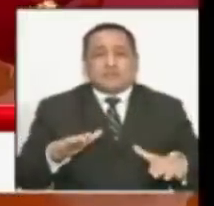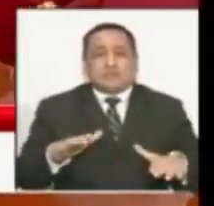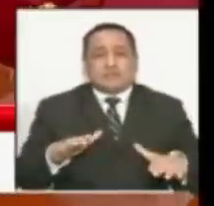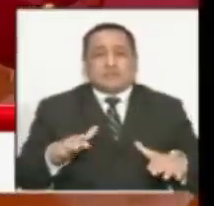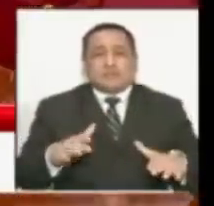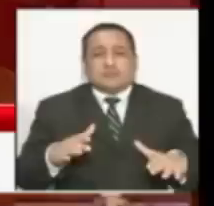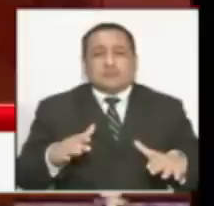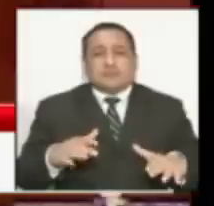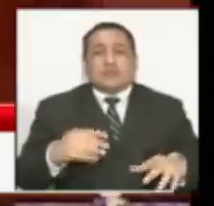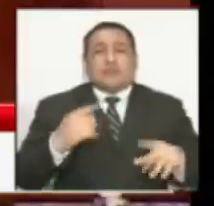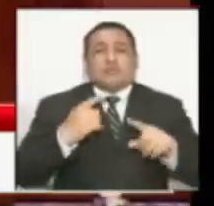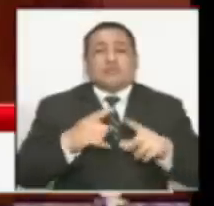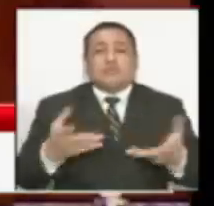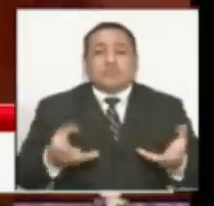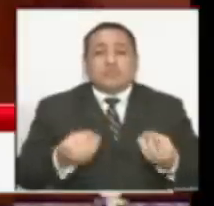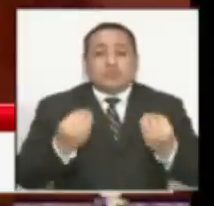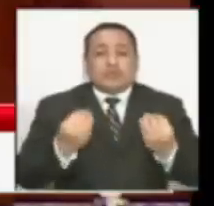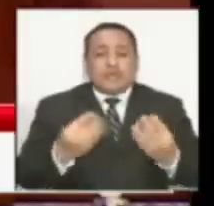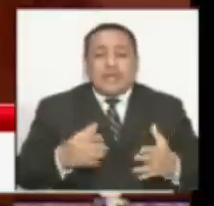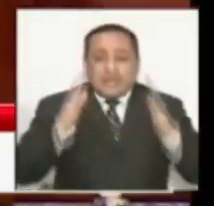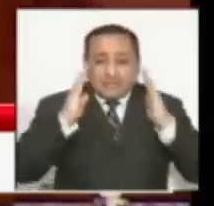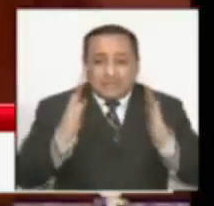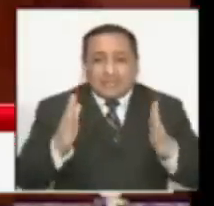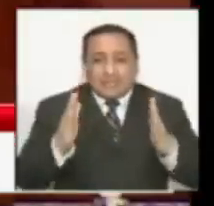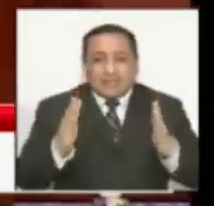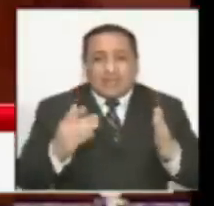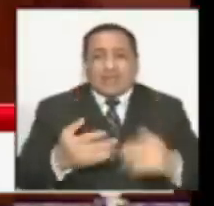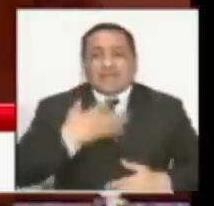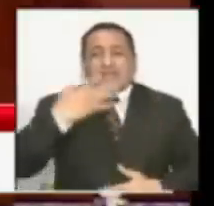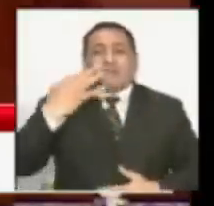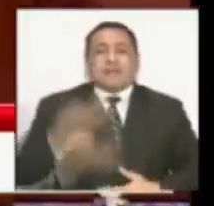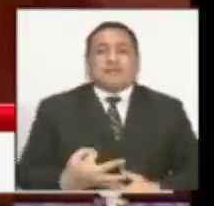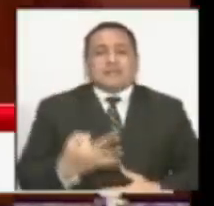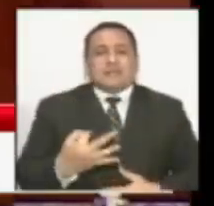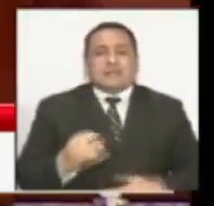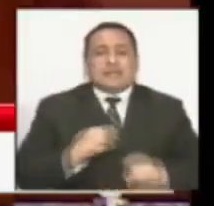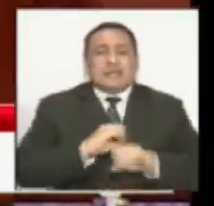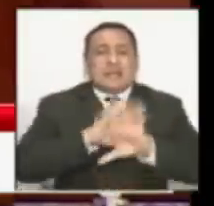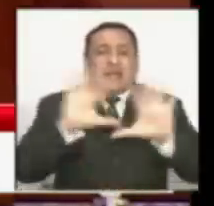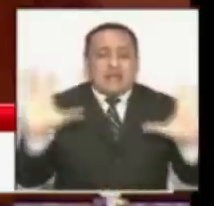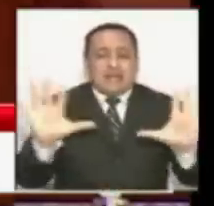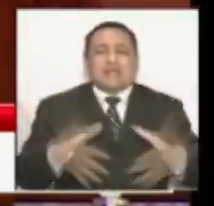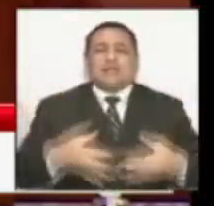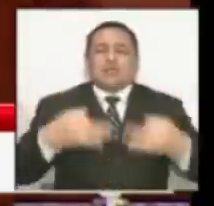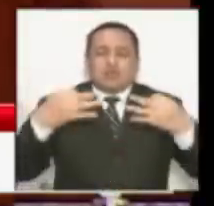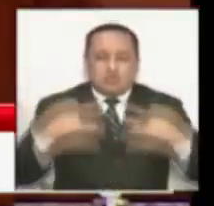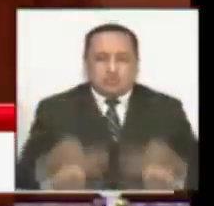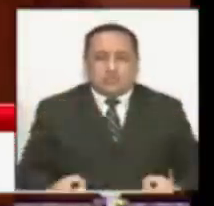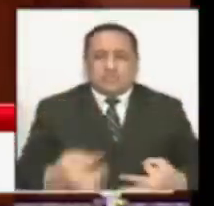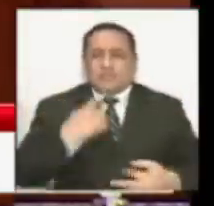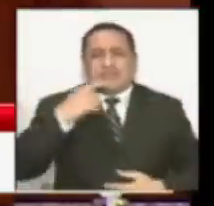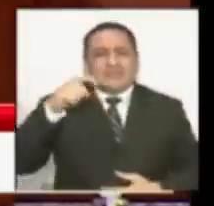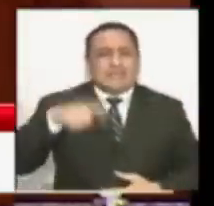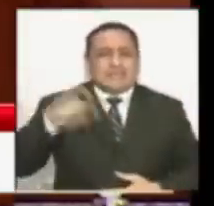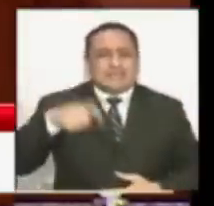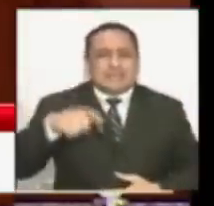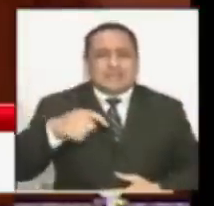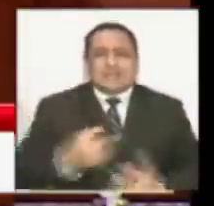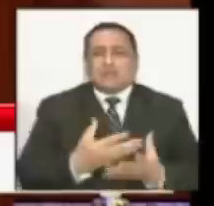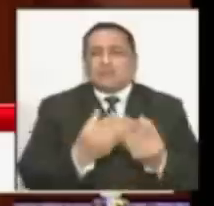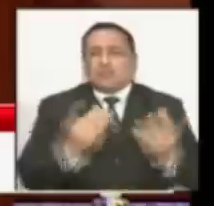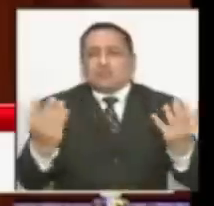por atender a las realmente claras y justísimas demandas